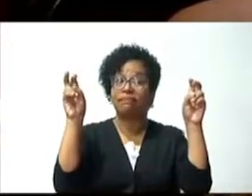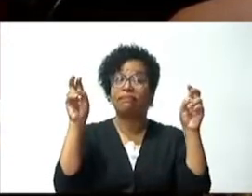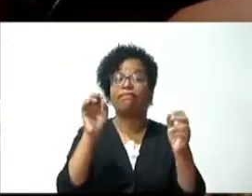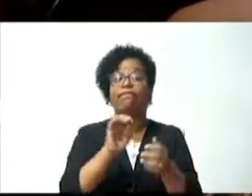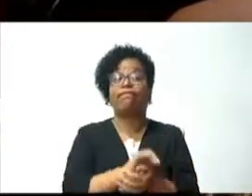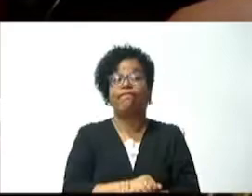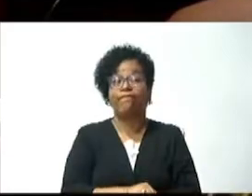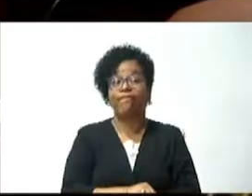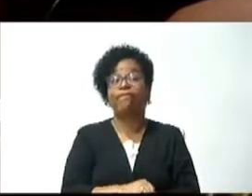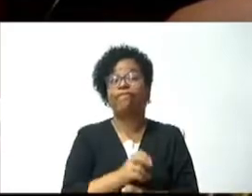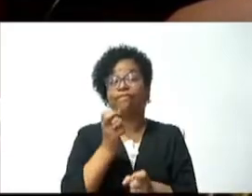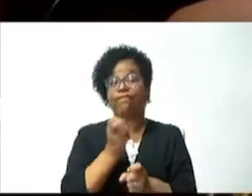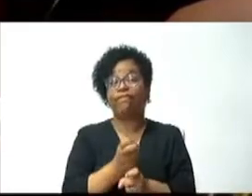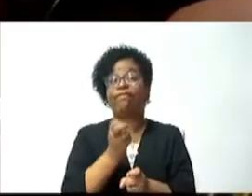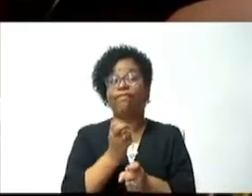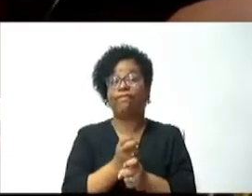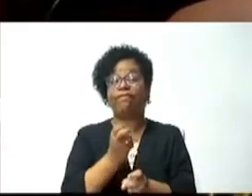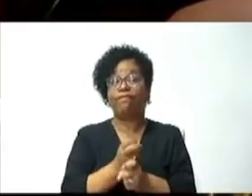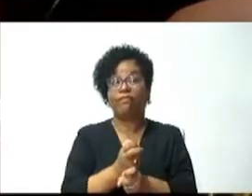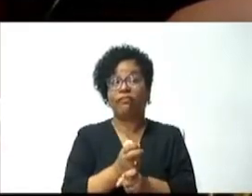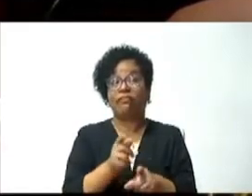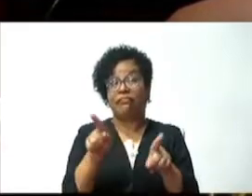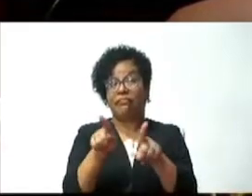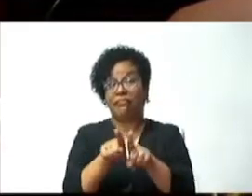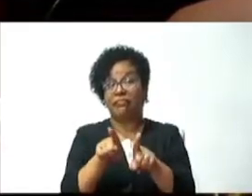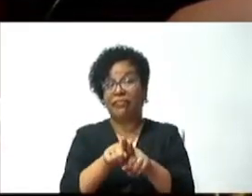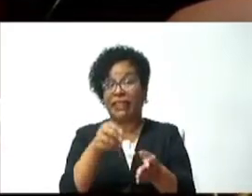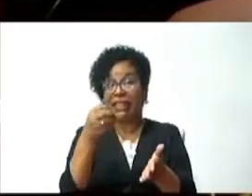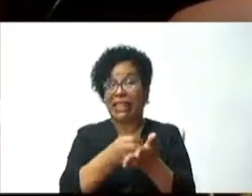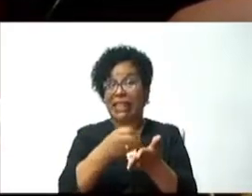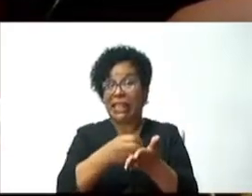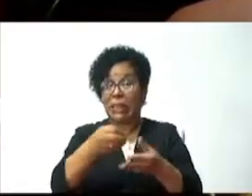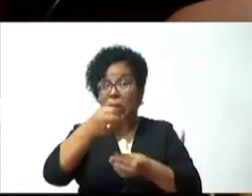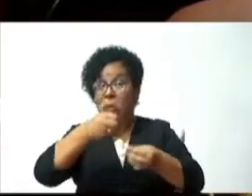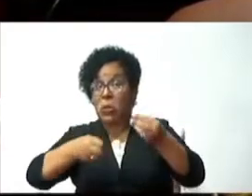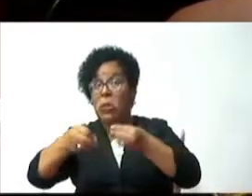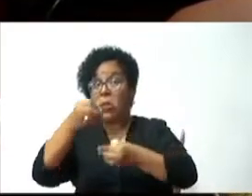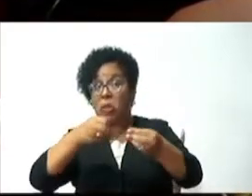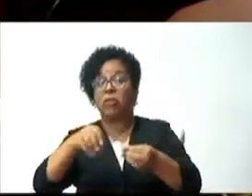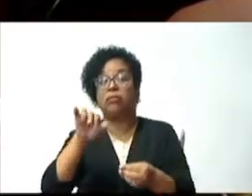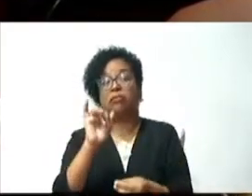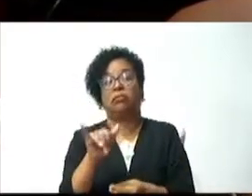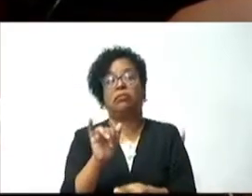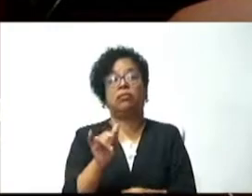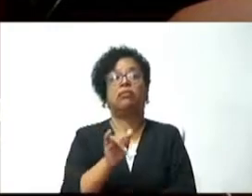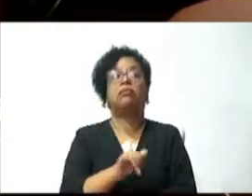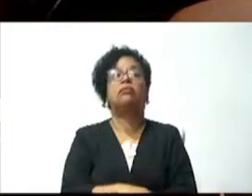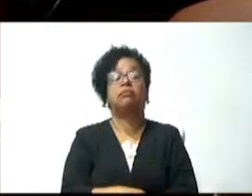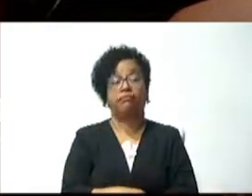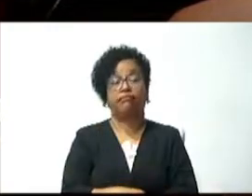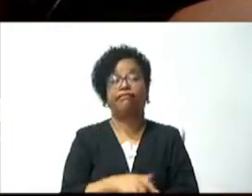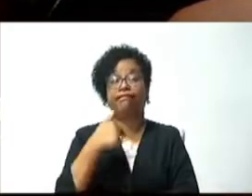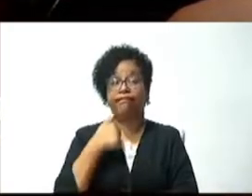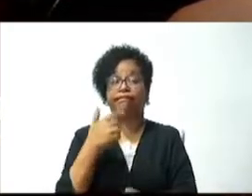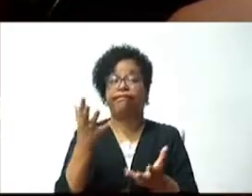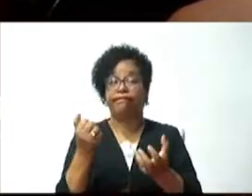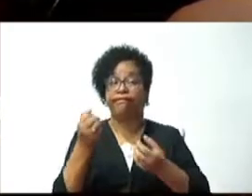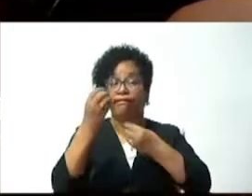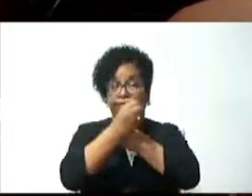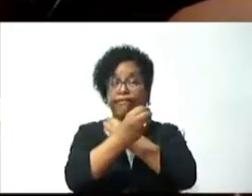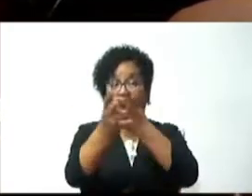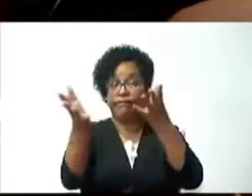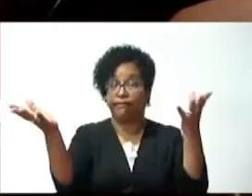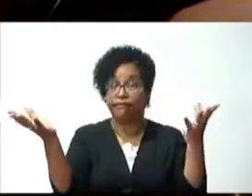recursos, de la cual yo quiero hacerle saber al pueblo dominicano y al presidente